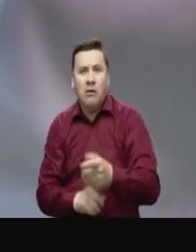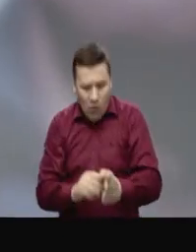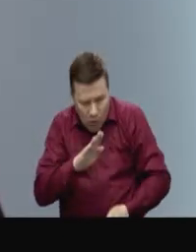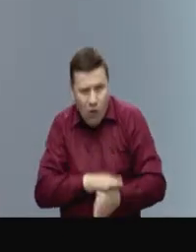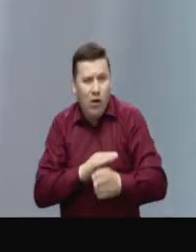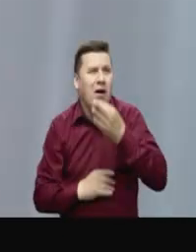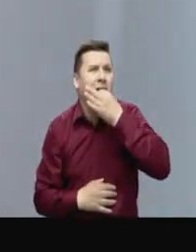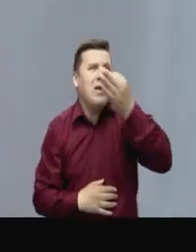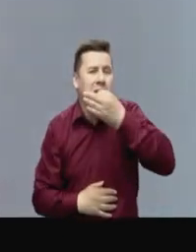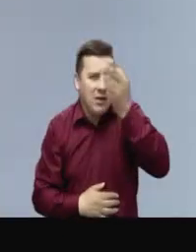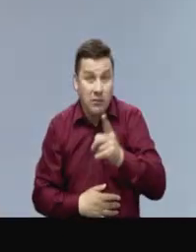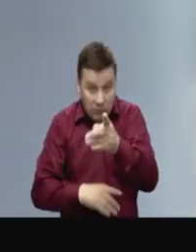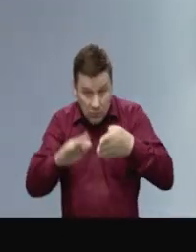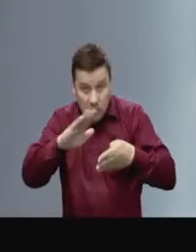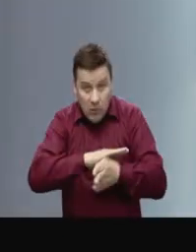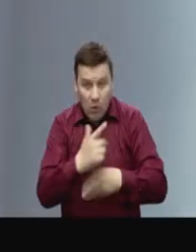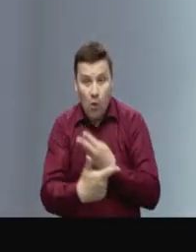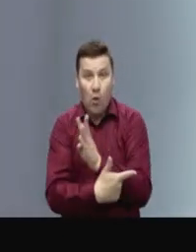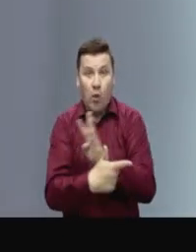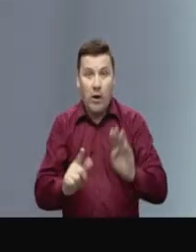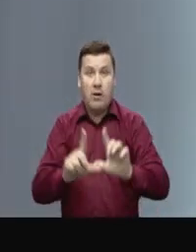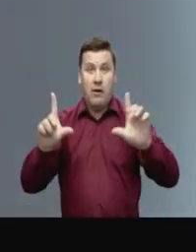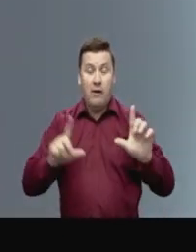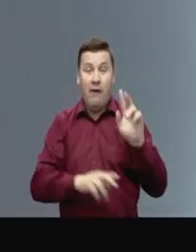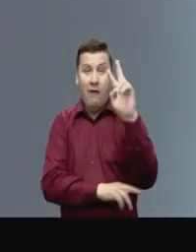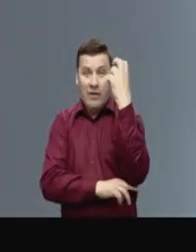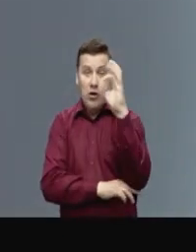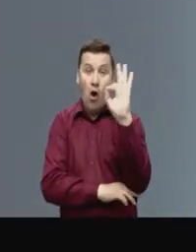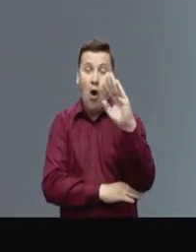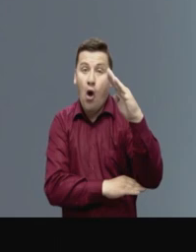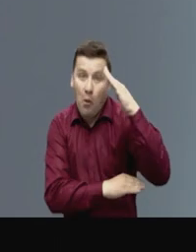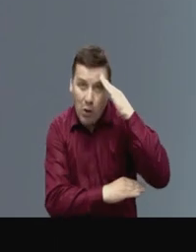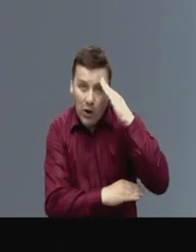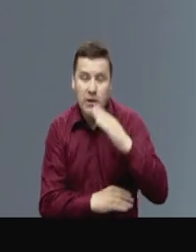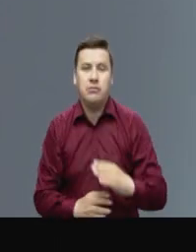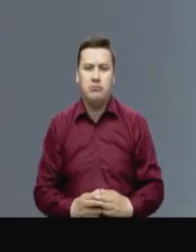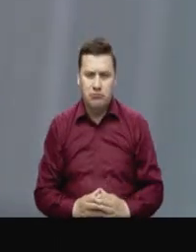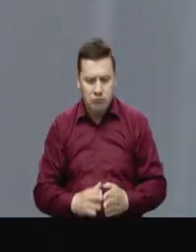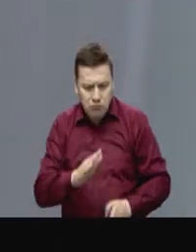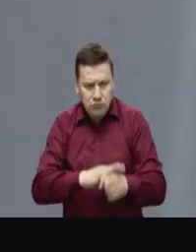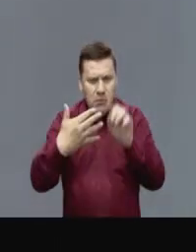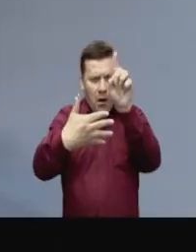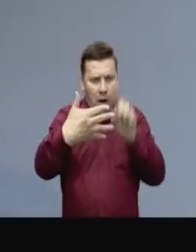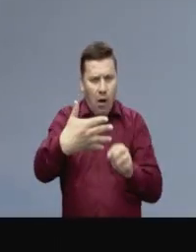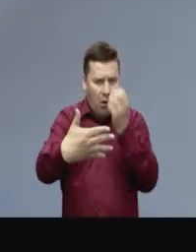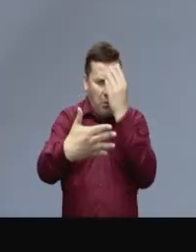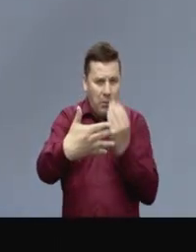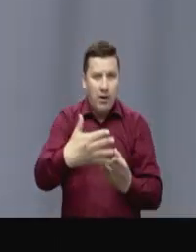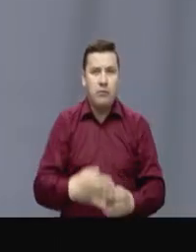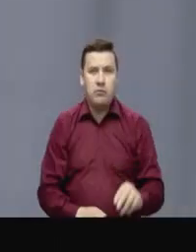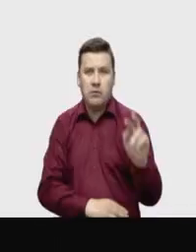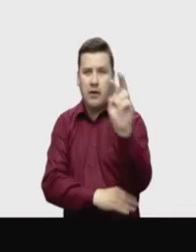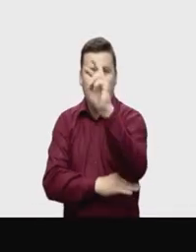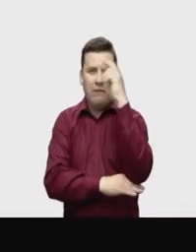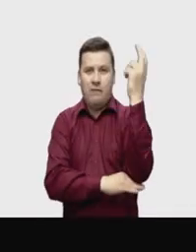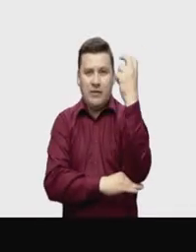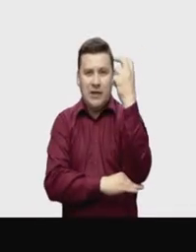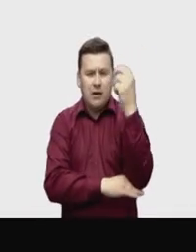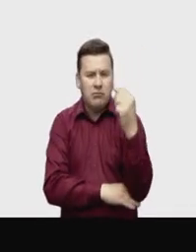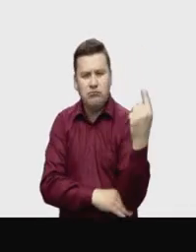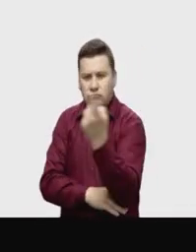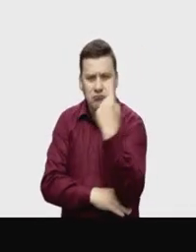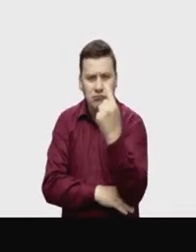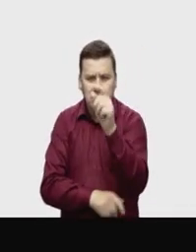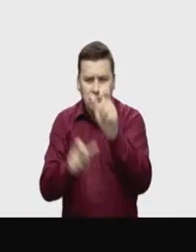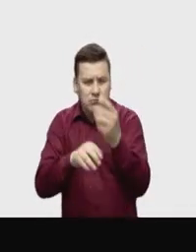logrando. Sigamos denunciando. Ingrese a la página web de la Fiscalía o de la Policía Nacional y siga las instrucciones. Una Fiscalía